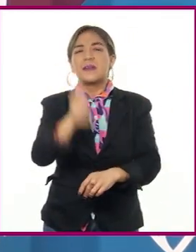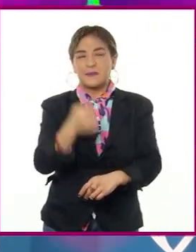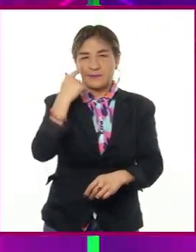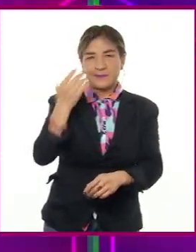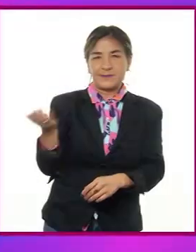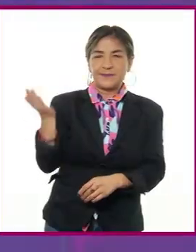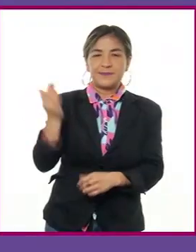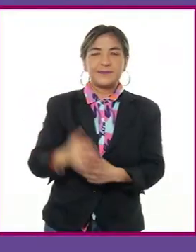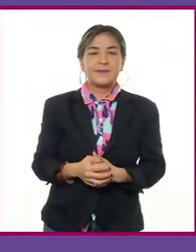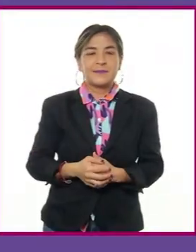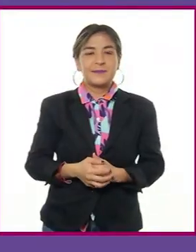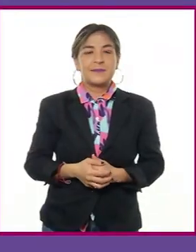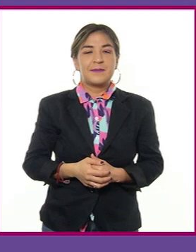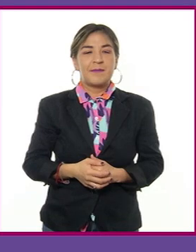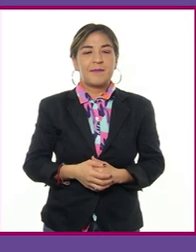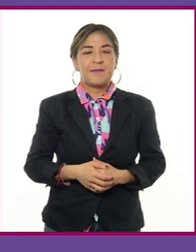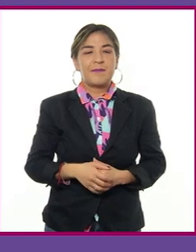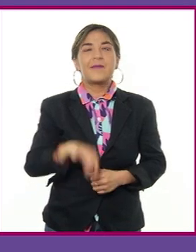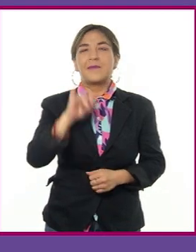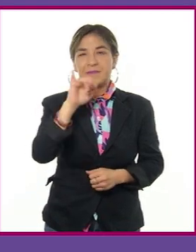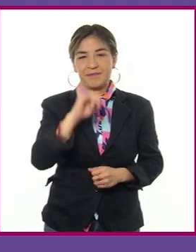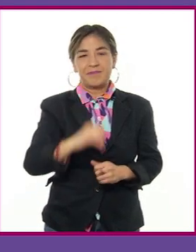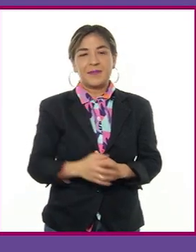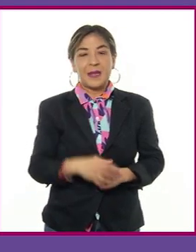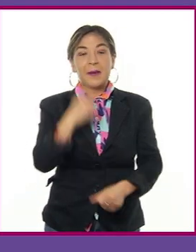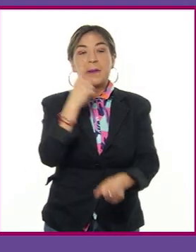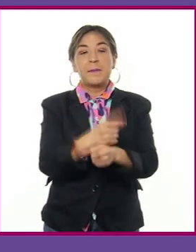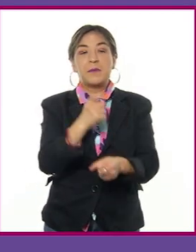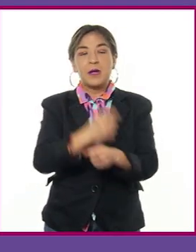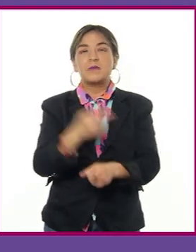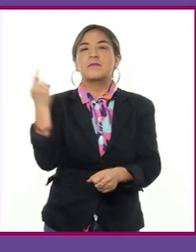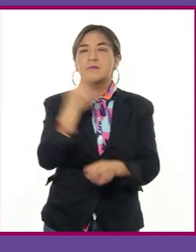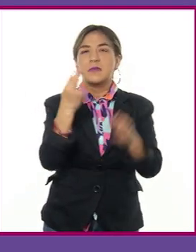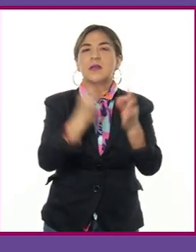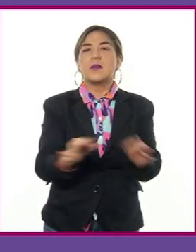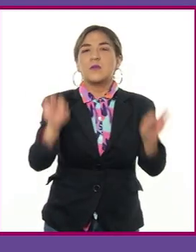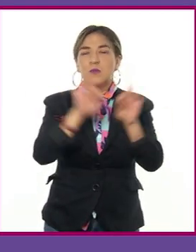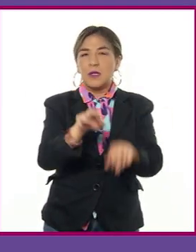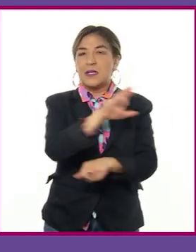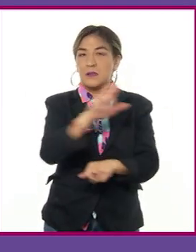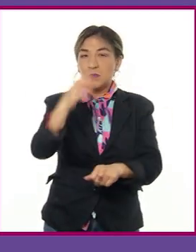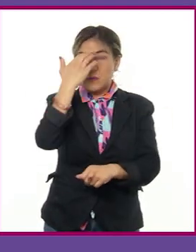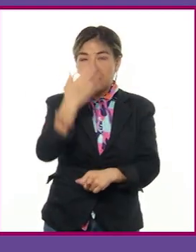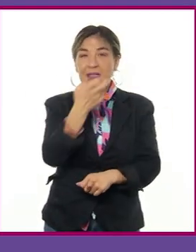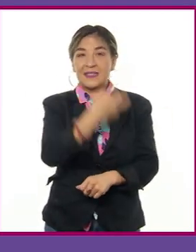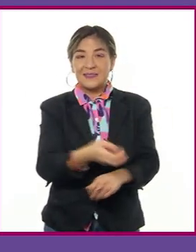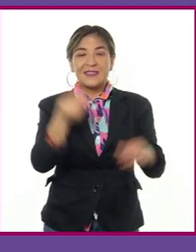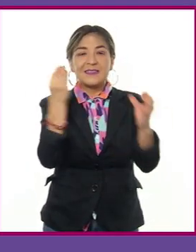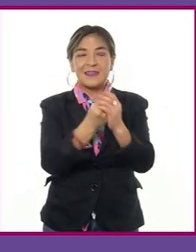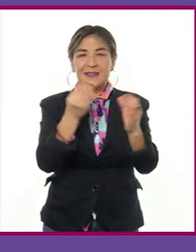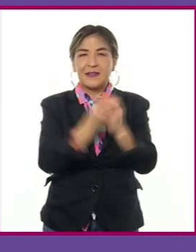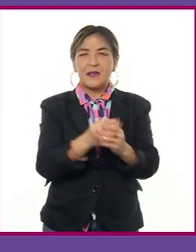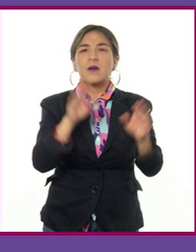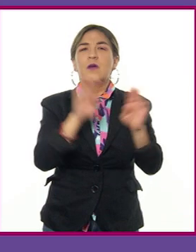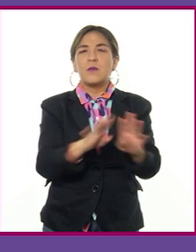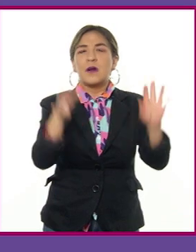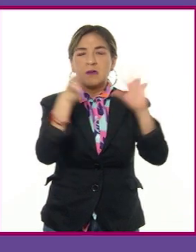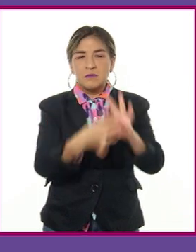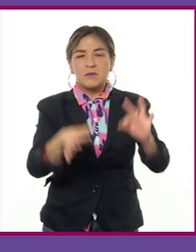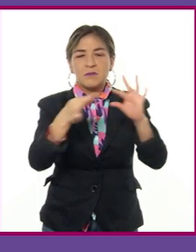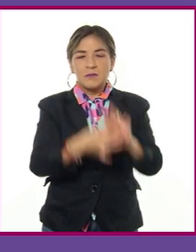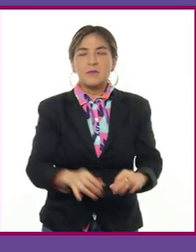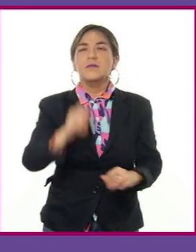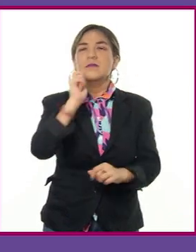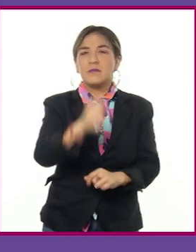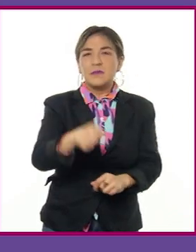maestro. Por supuesto. Primero, es importante reconocer que a lo largo de las sesiones, de alguna manera, se ha venido